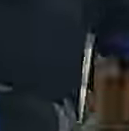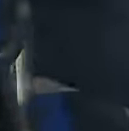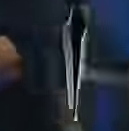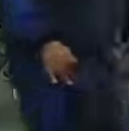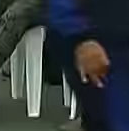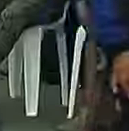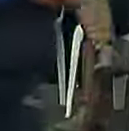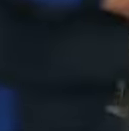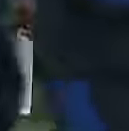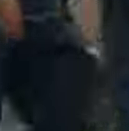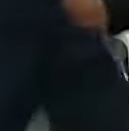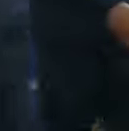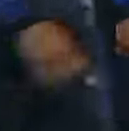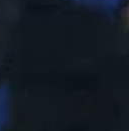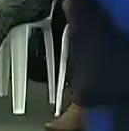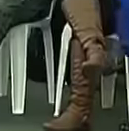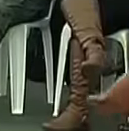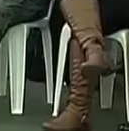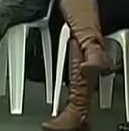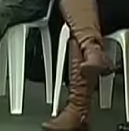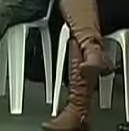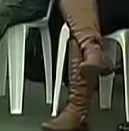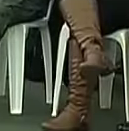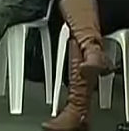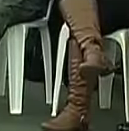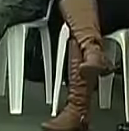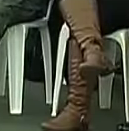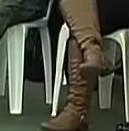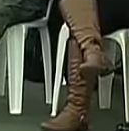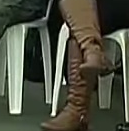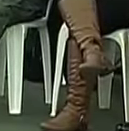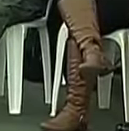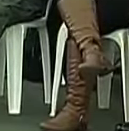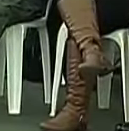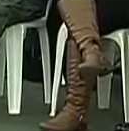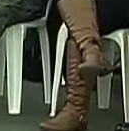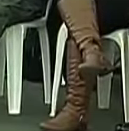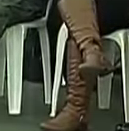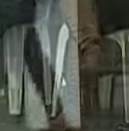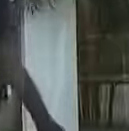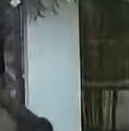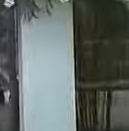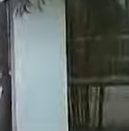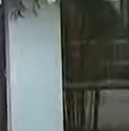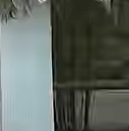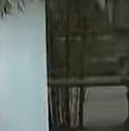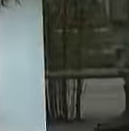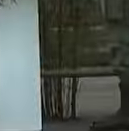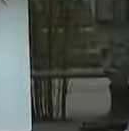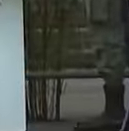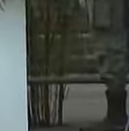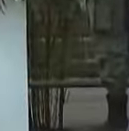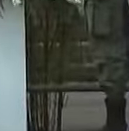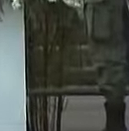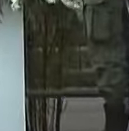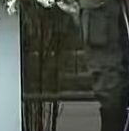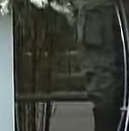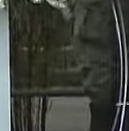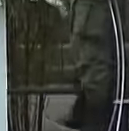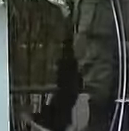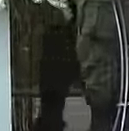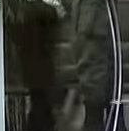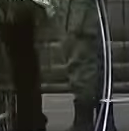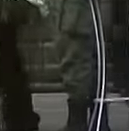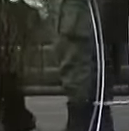la República, Rafael Correa, el ministro del Deporte, Javier Enderica, y autoridades locales, además autoridades de las